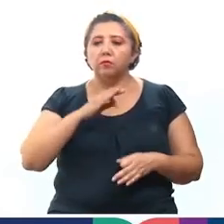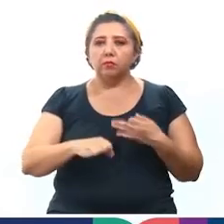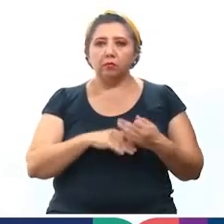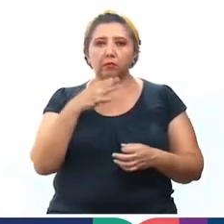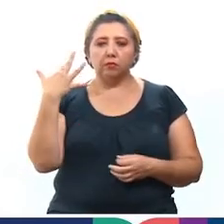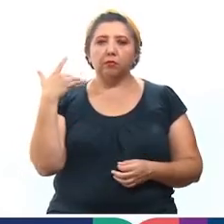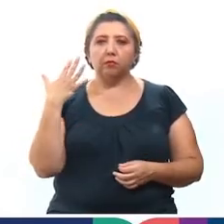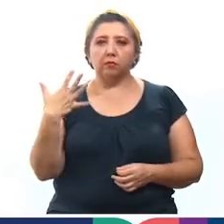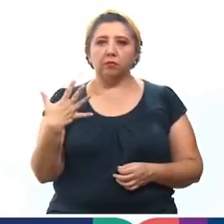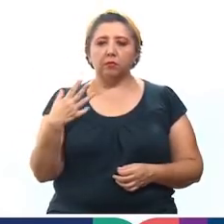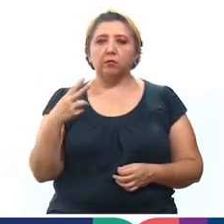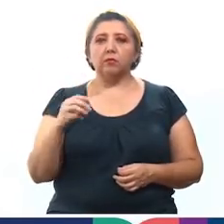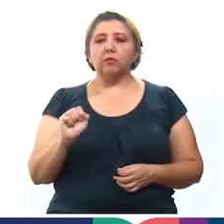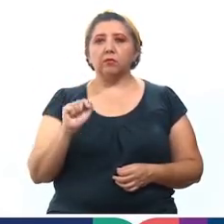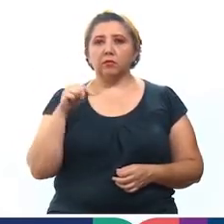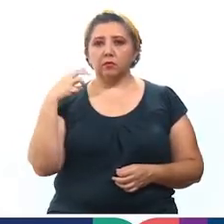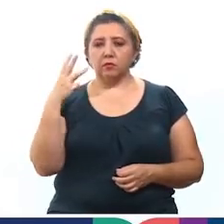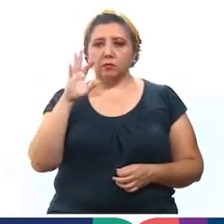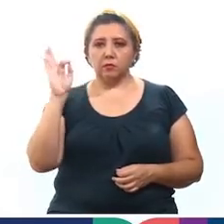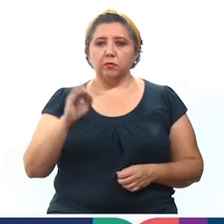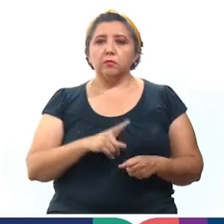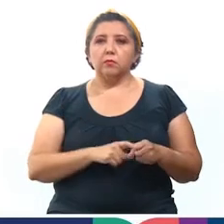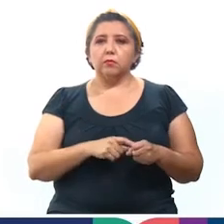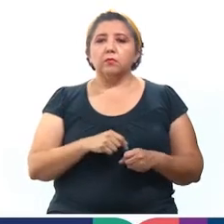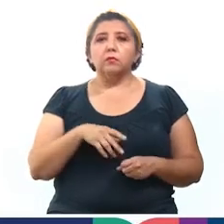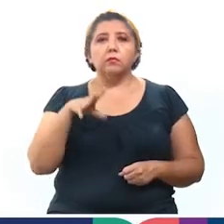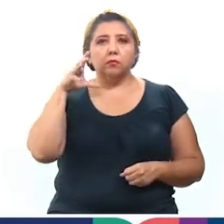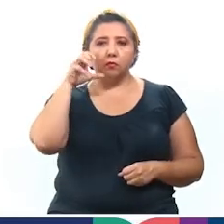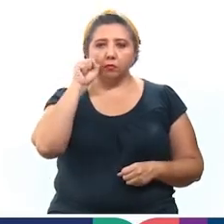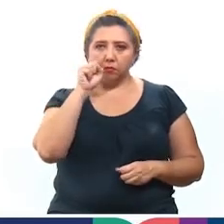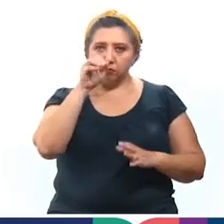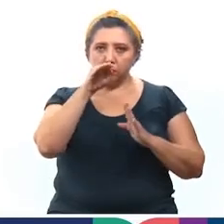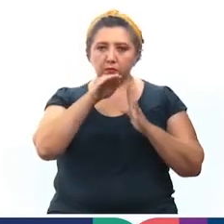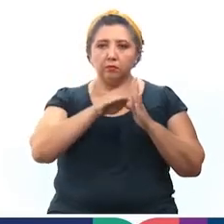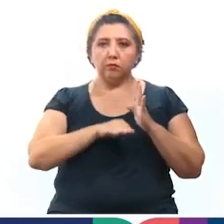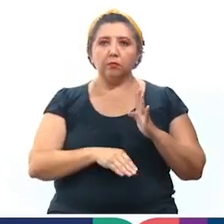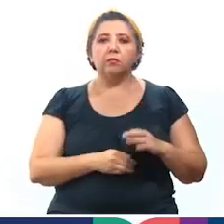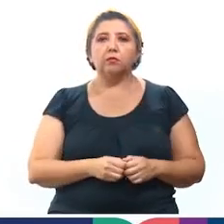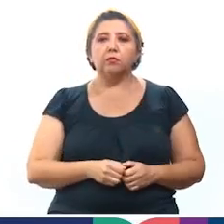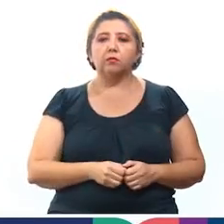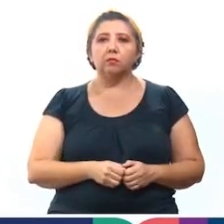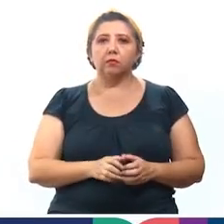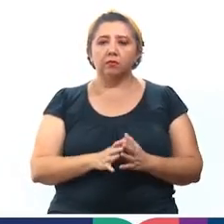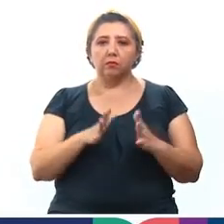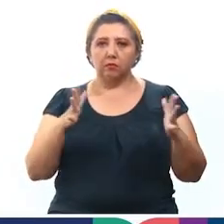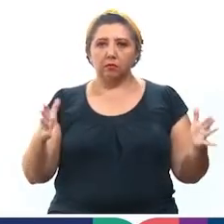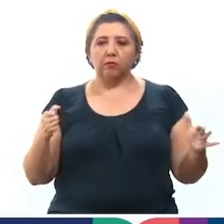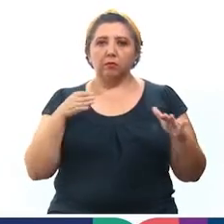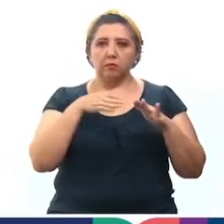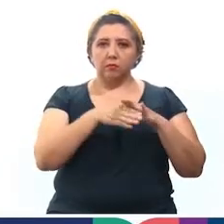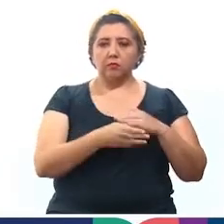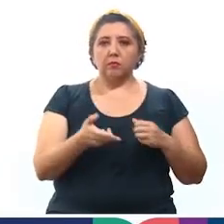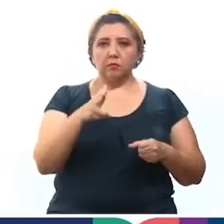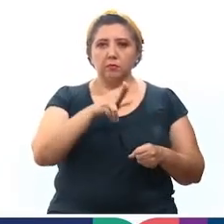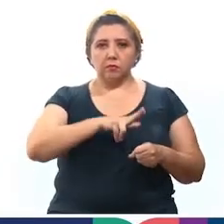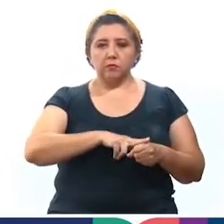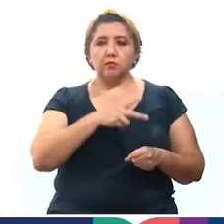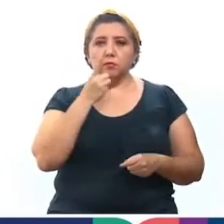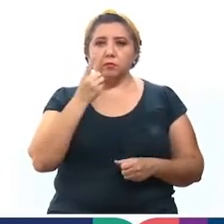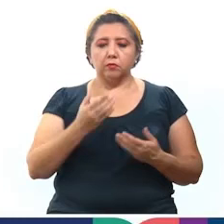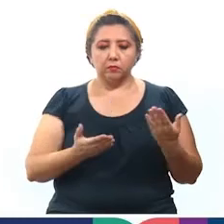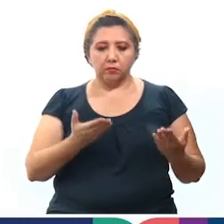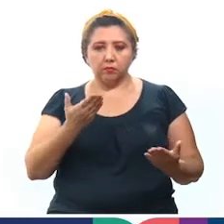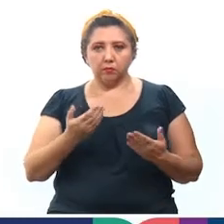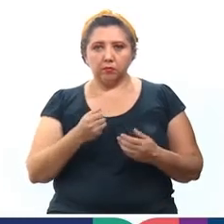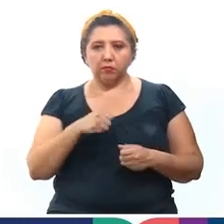del 55.3%. Está en color naranja y en descenso. El incremento en admisiones hospitalarias con